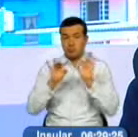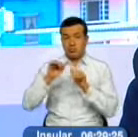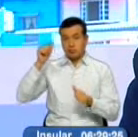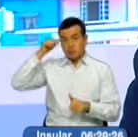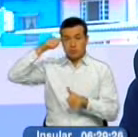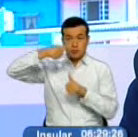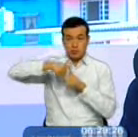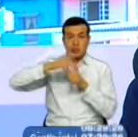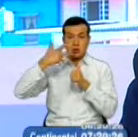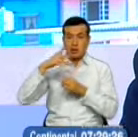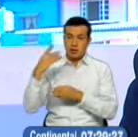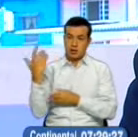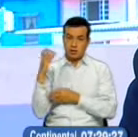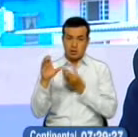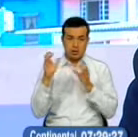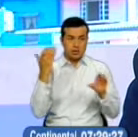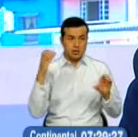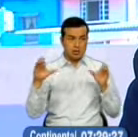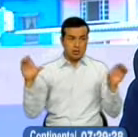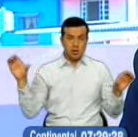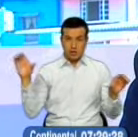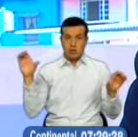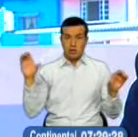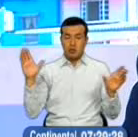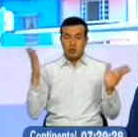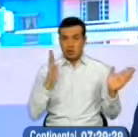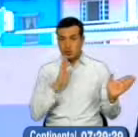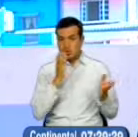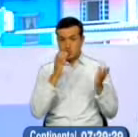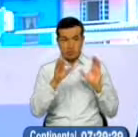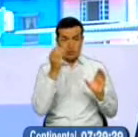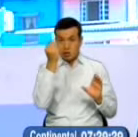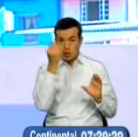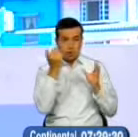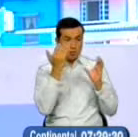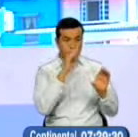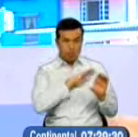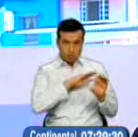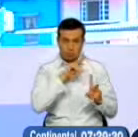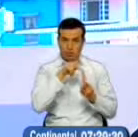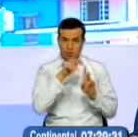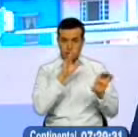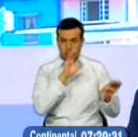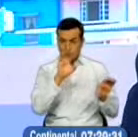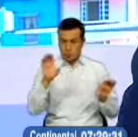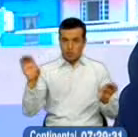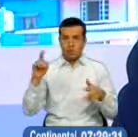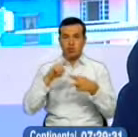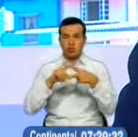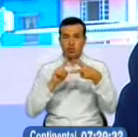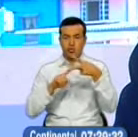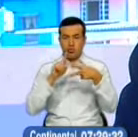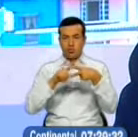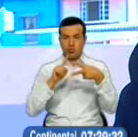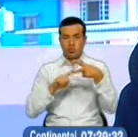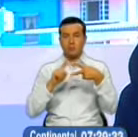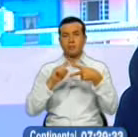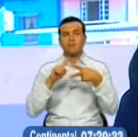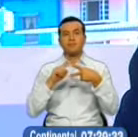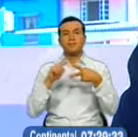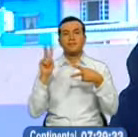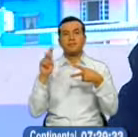una fórmula de asignación a los gobiernos autónomos descentralizados que tiene básicamente dos componentes. El uno es un